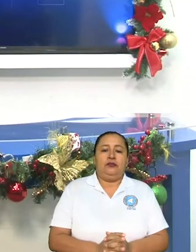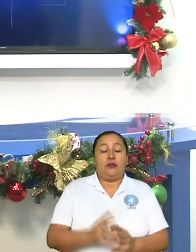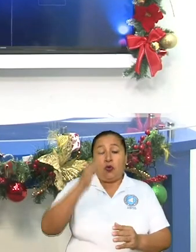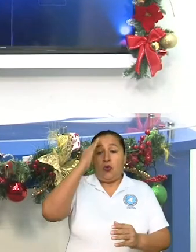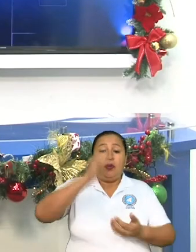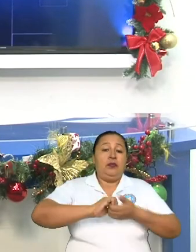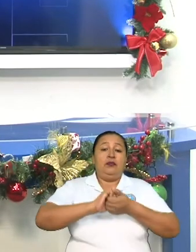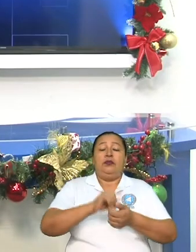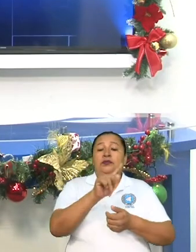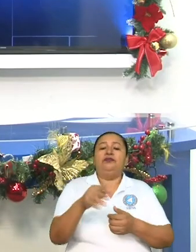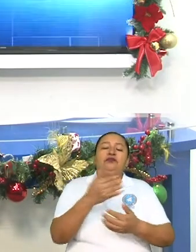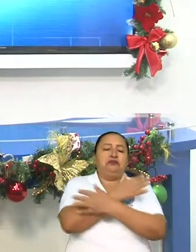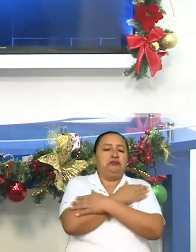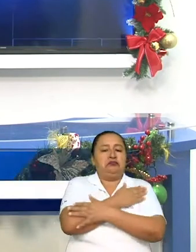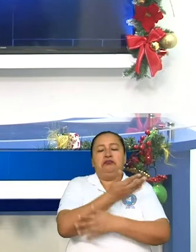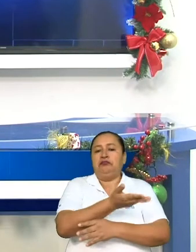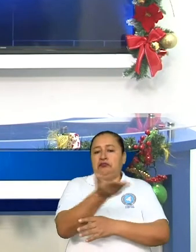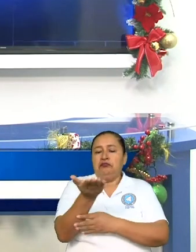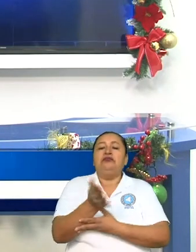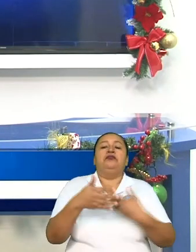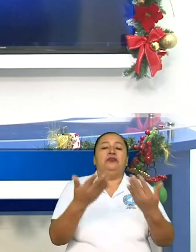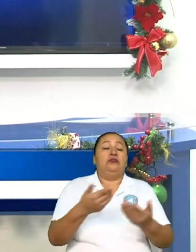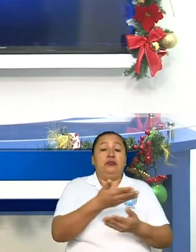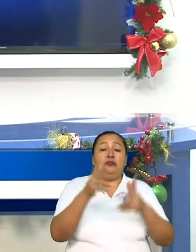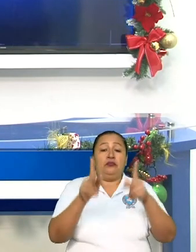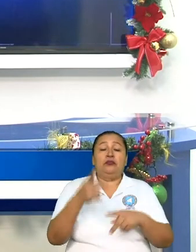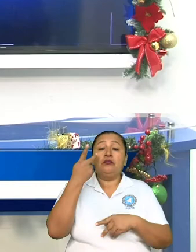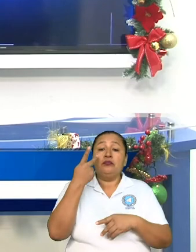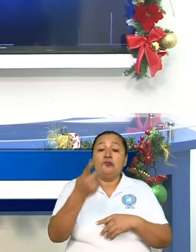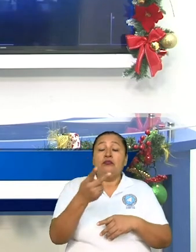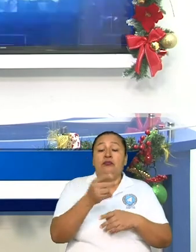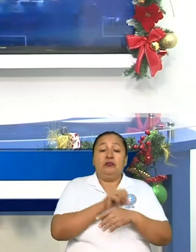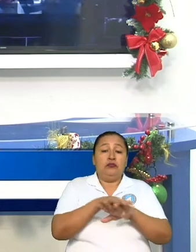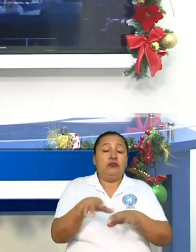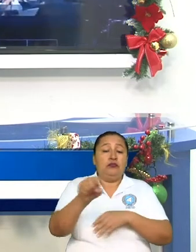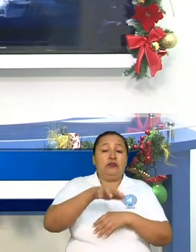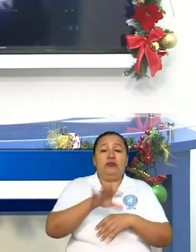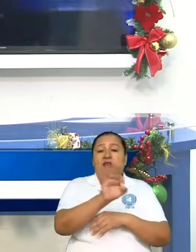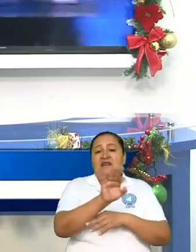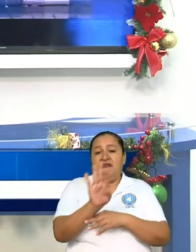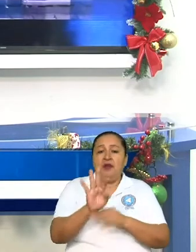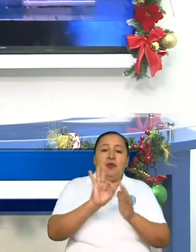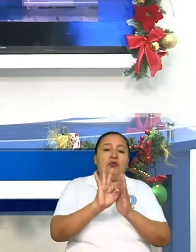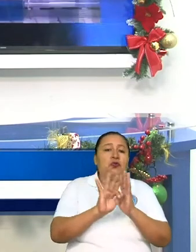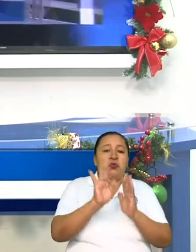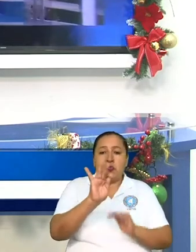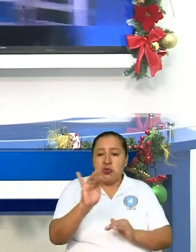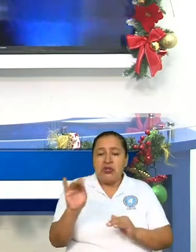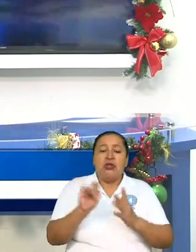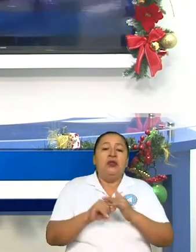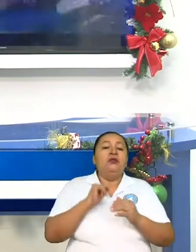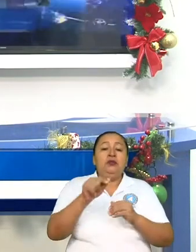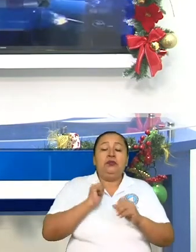Hola amigos televidentes, un saludo para ustedes y también para quienes nos siguen en nuestras redes sociales, donde transmitimos de manera simultánea y donde